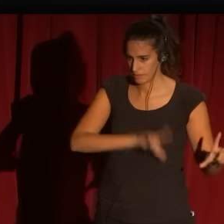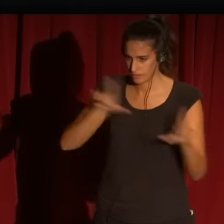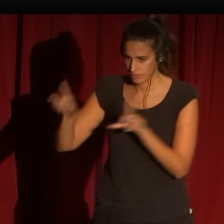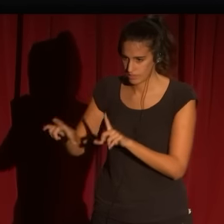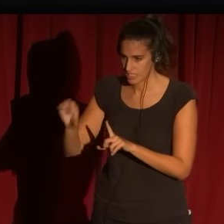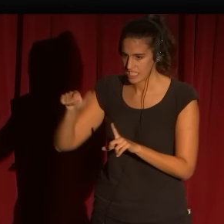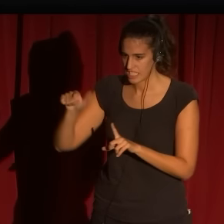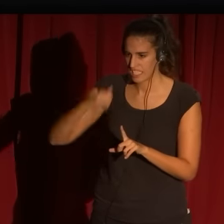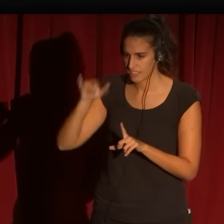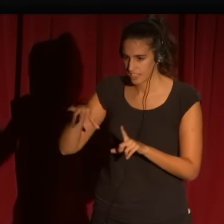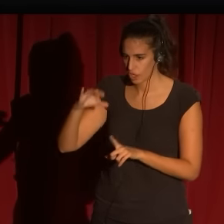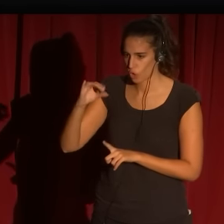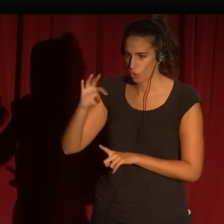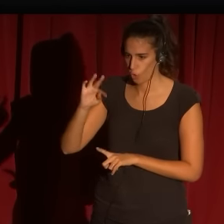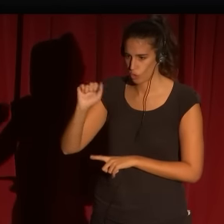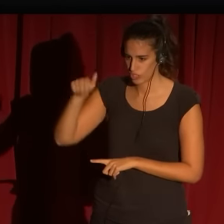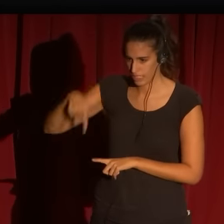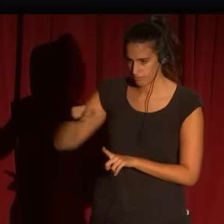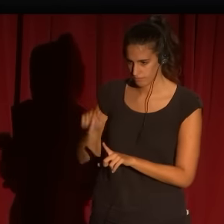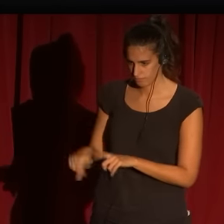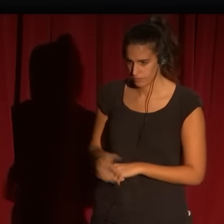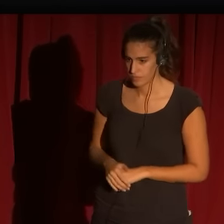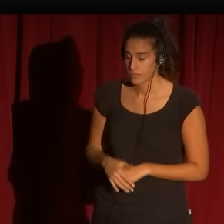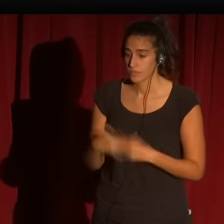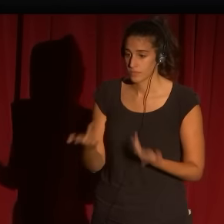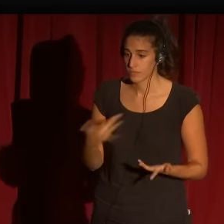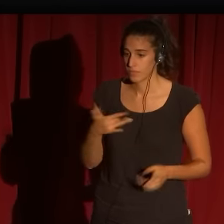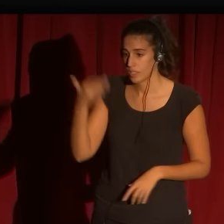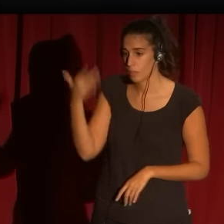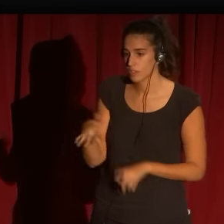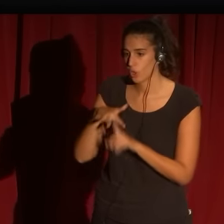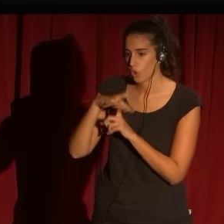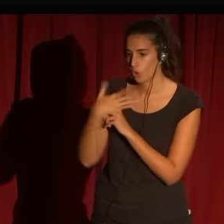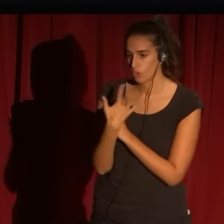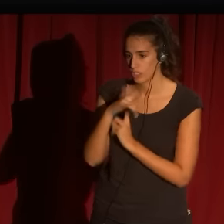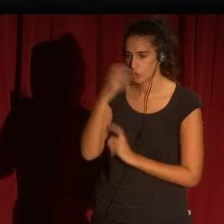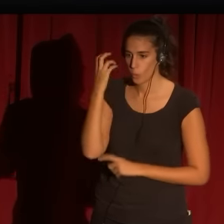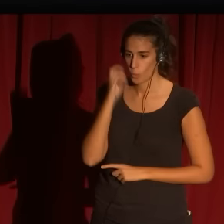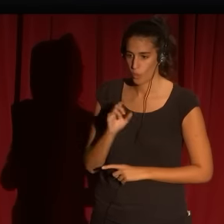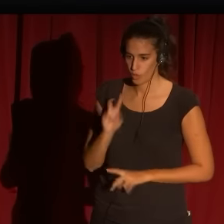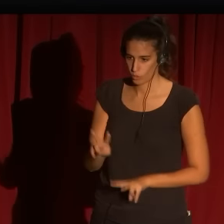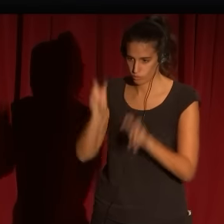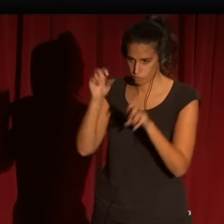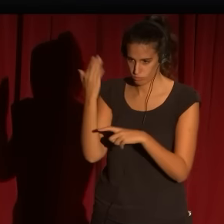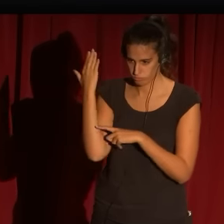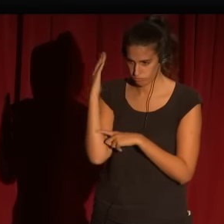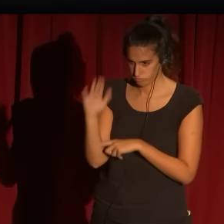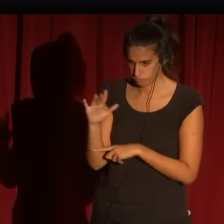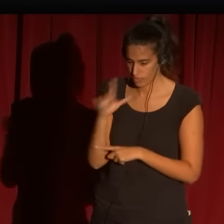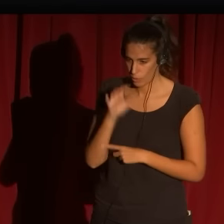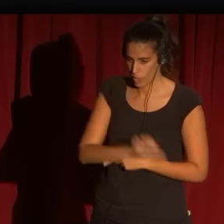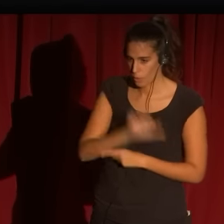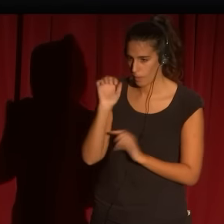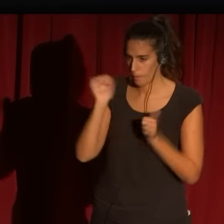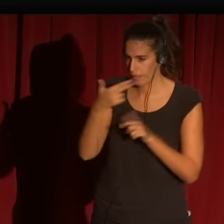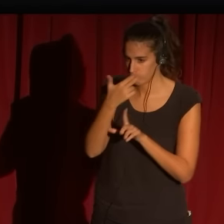Sánchez cotán es importante situar a clar peats en este contexto de este nuevo producto que se está pintando en Europa